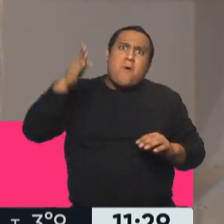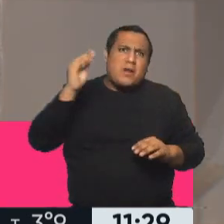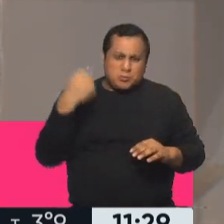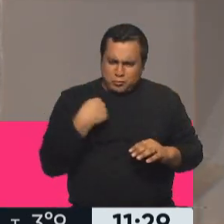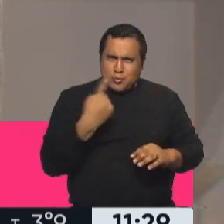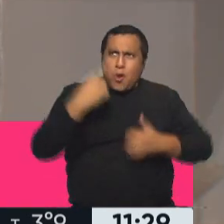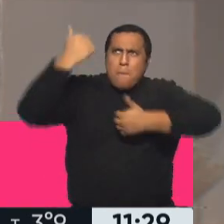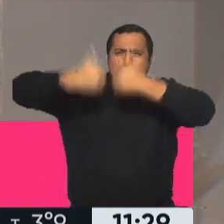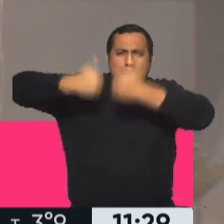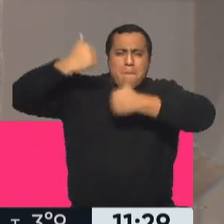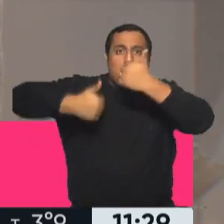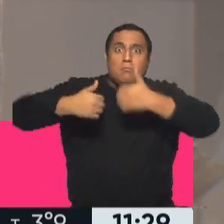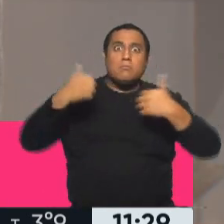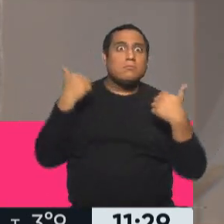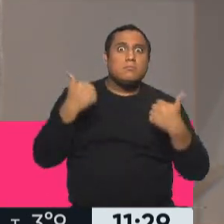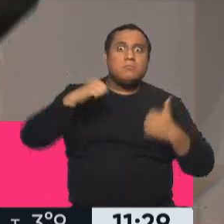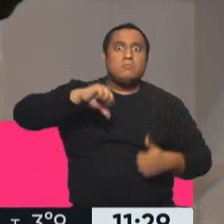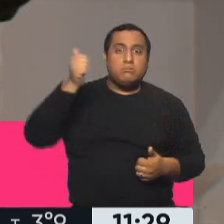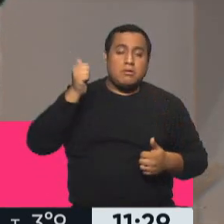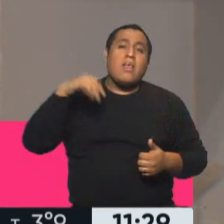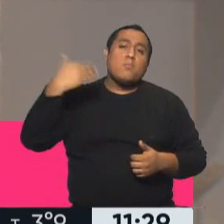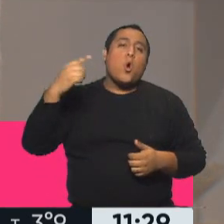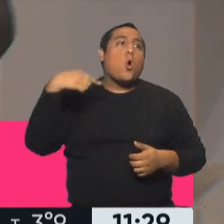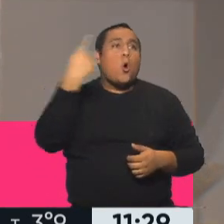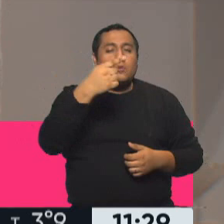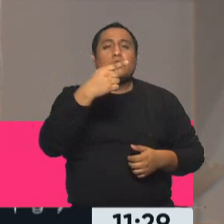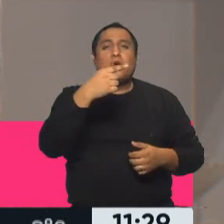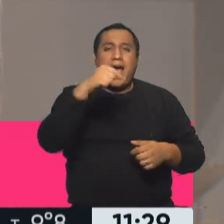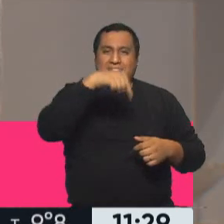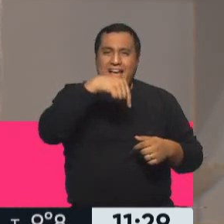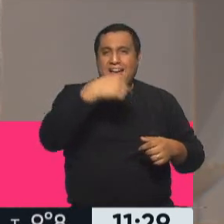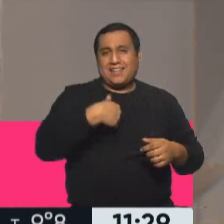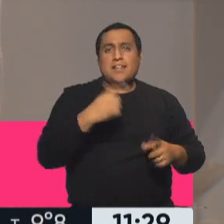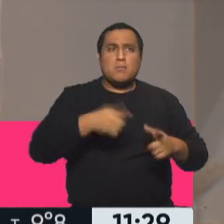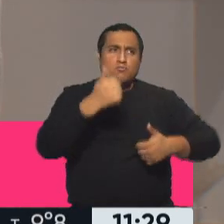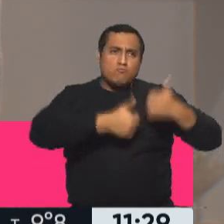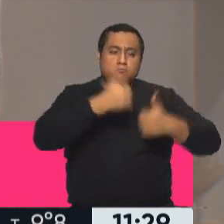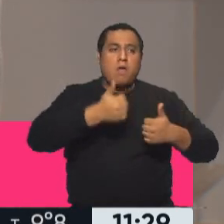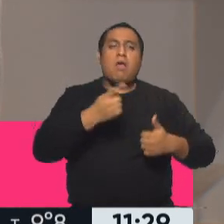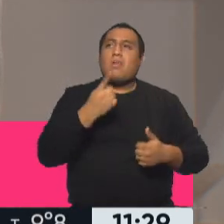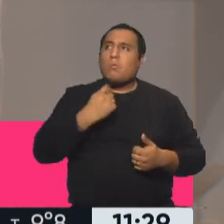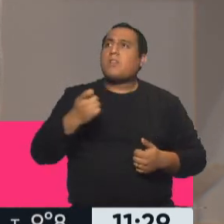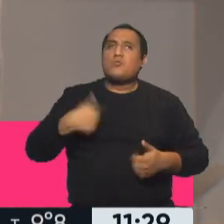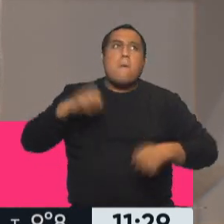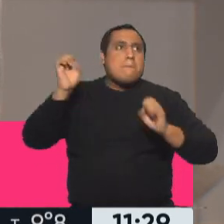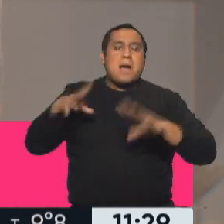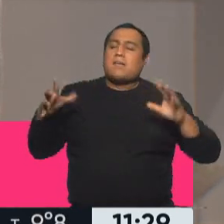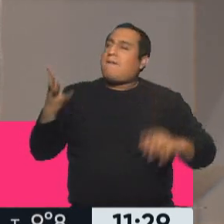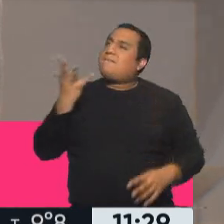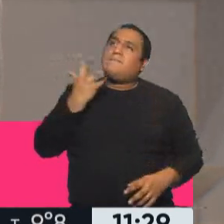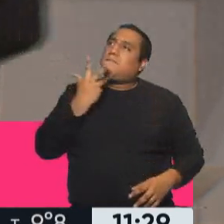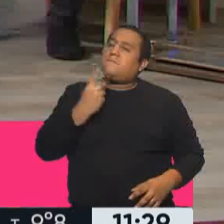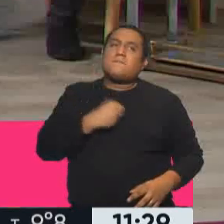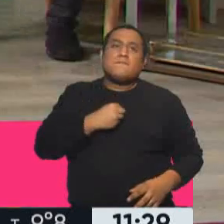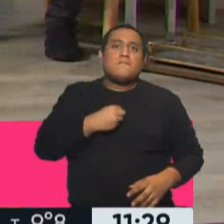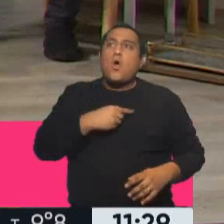a competir allá, y me fue muy bien, y después competí en otro congreso acá también, y eso me mostró que iba por ese camino, que ese era lo que me gustaba,